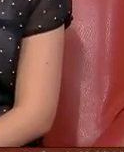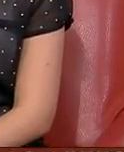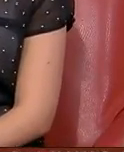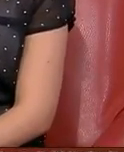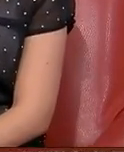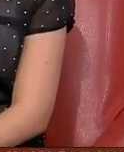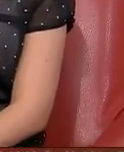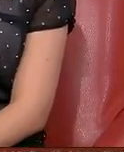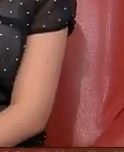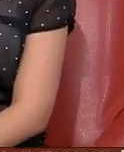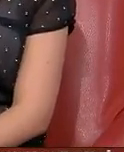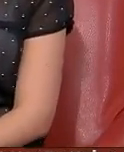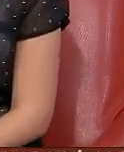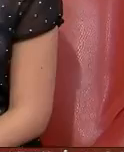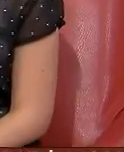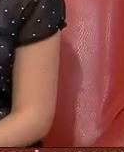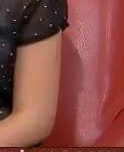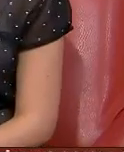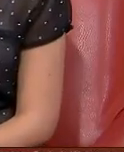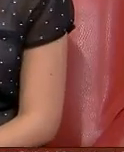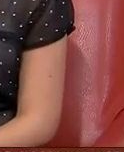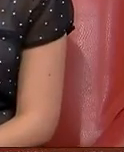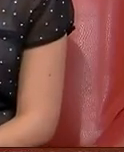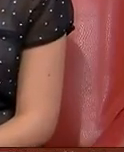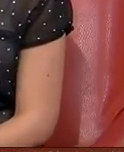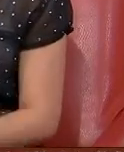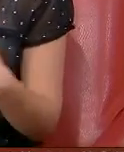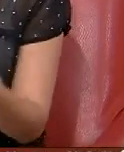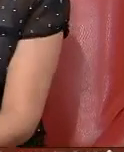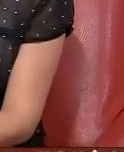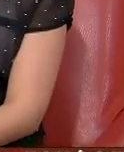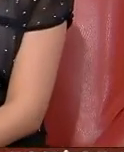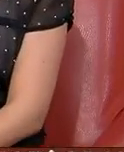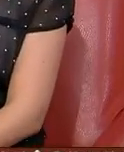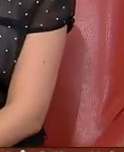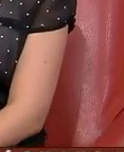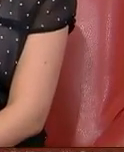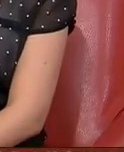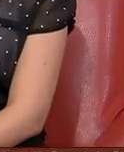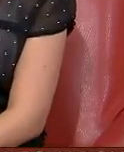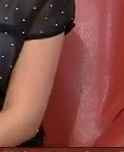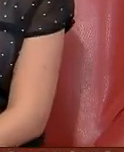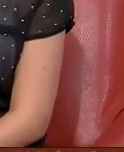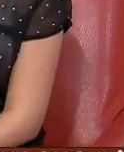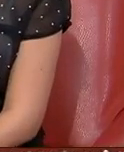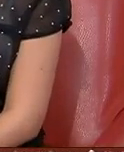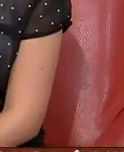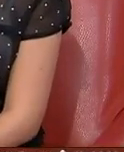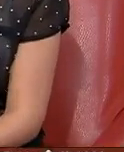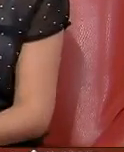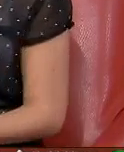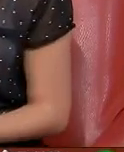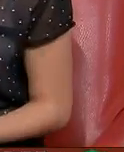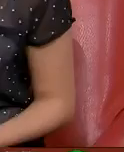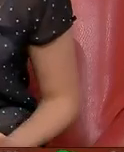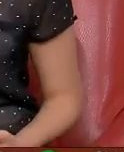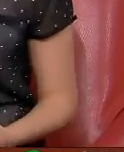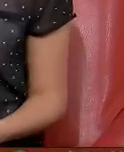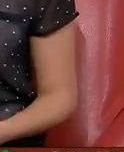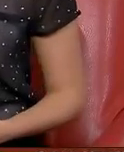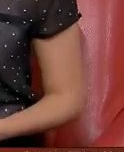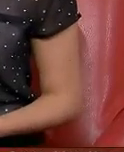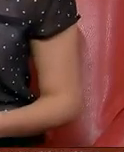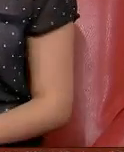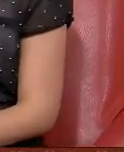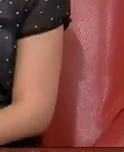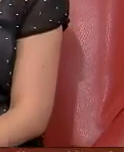Worcester Polytechnic Institute. Y bueno, por supuesto que nuestros jóvenes están siendo muy destacados, por ejemplo, en robótica